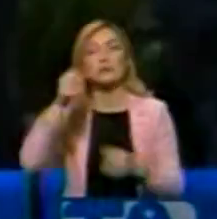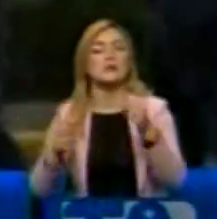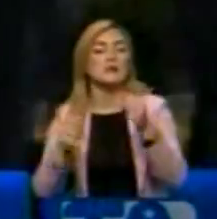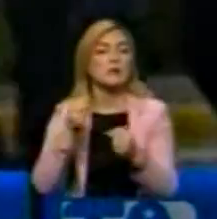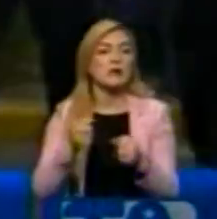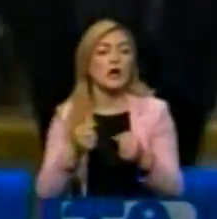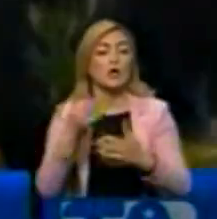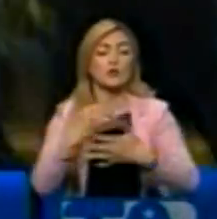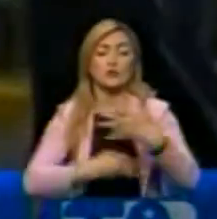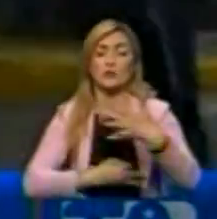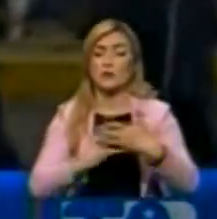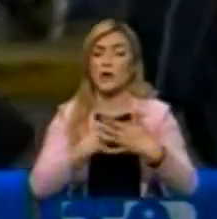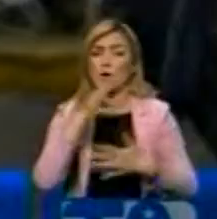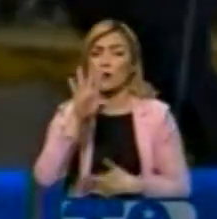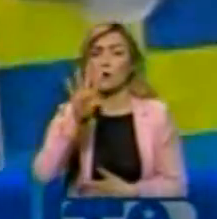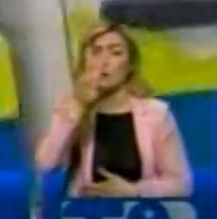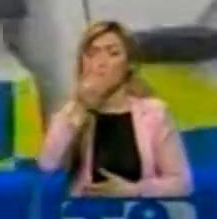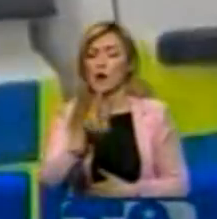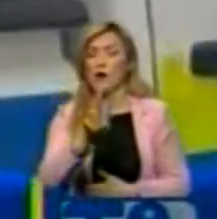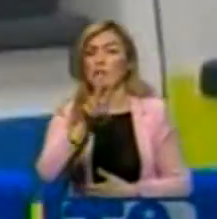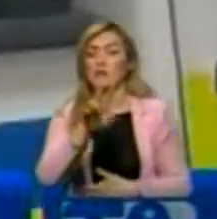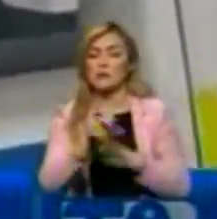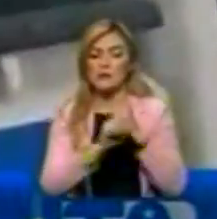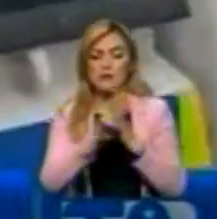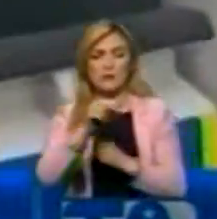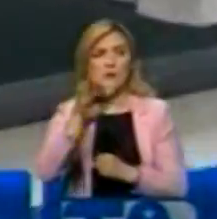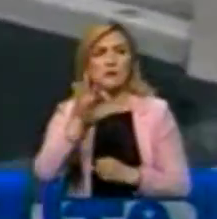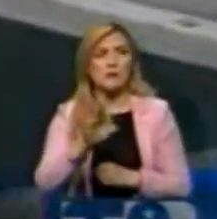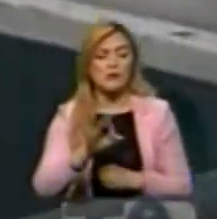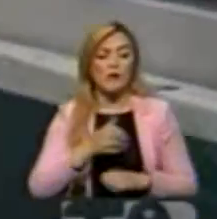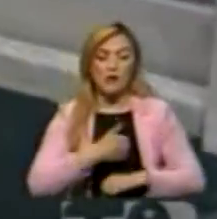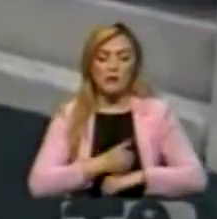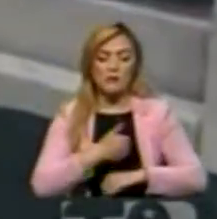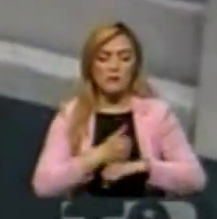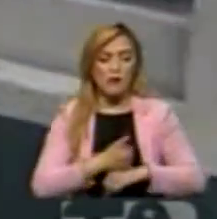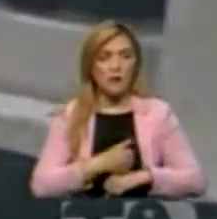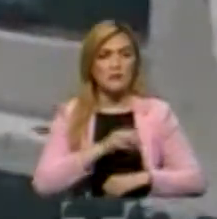que suman ya actualmente a 42 en este 2019, la Autoridad de